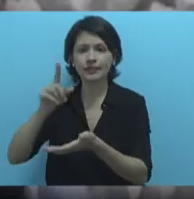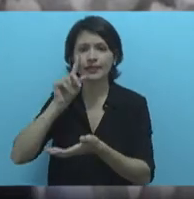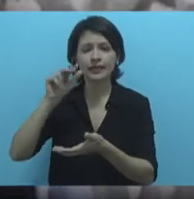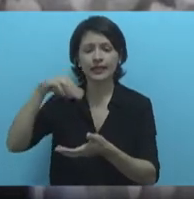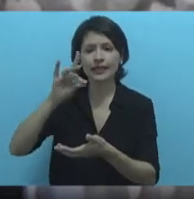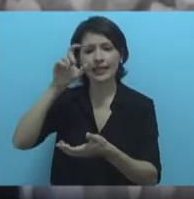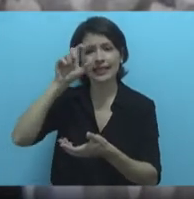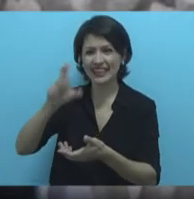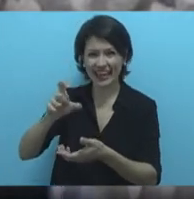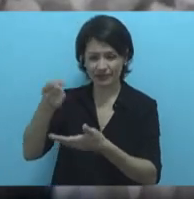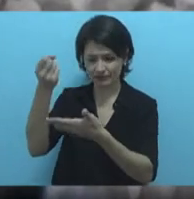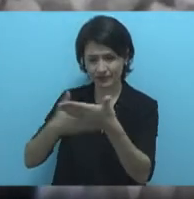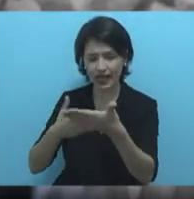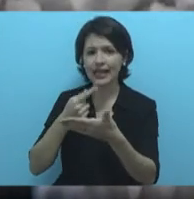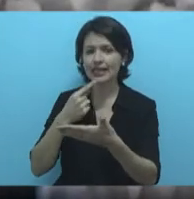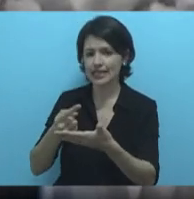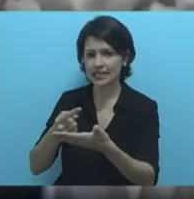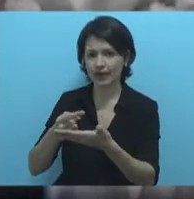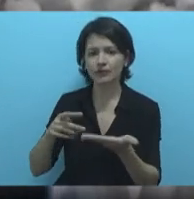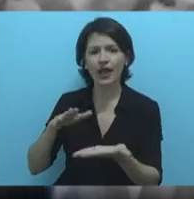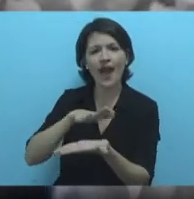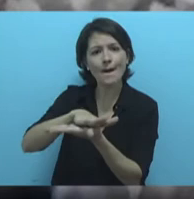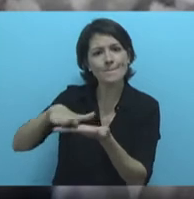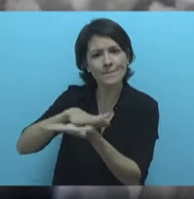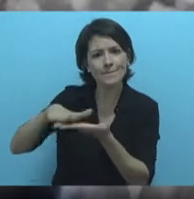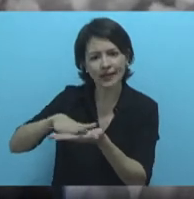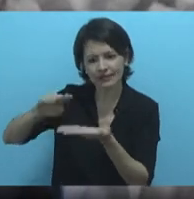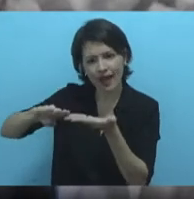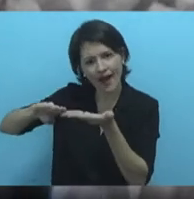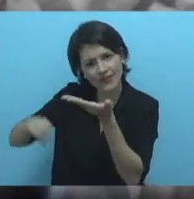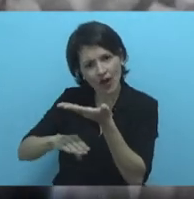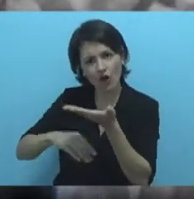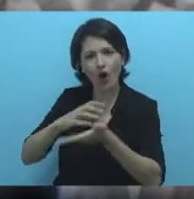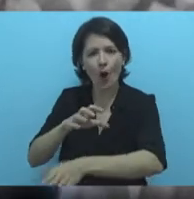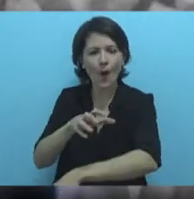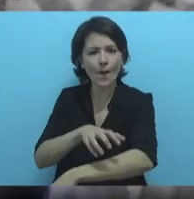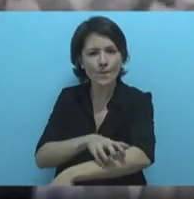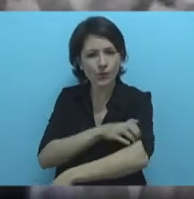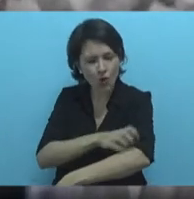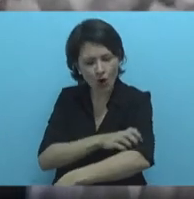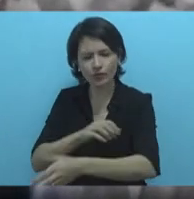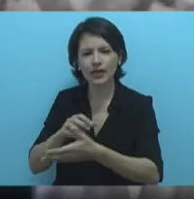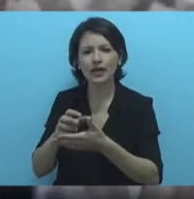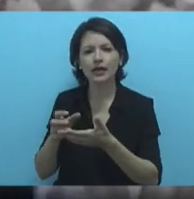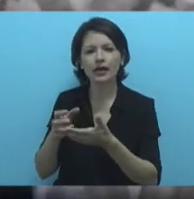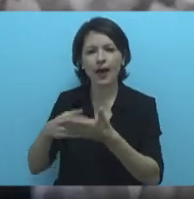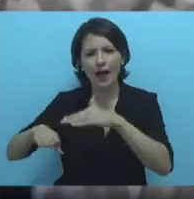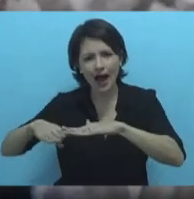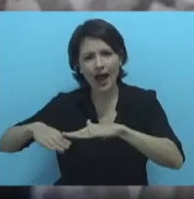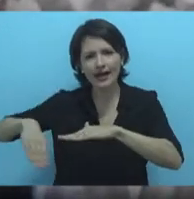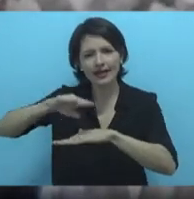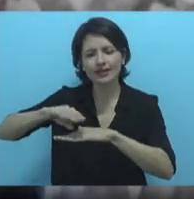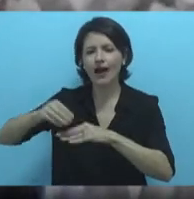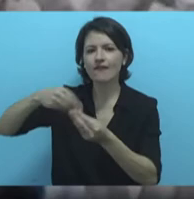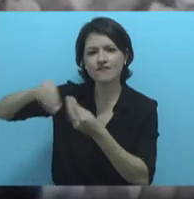básica de pobreza de el mes de julio del 2020 para una